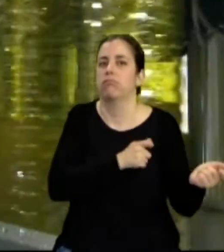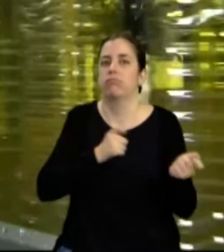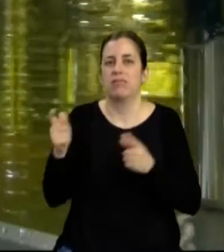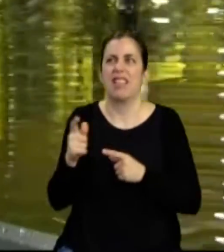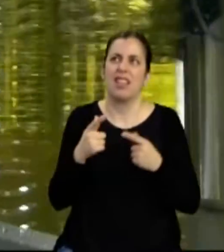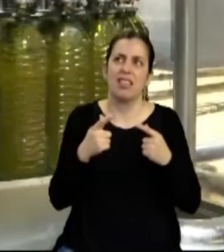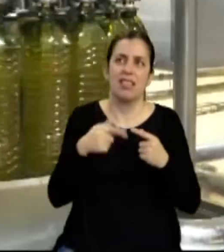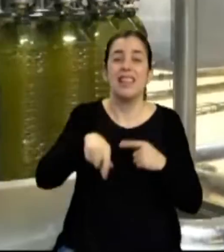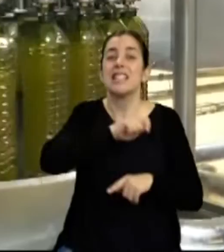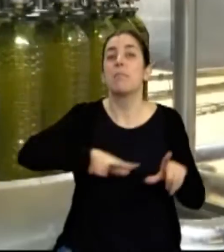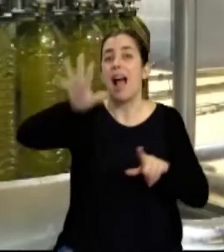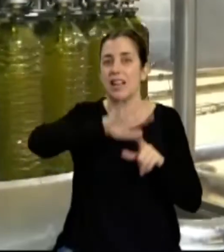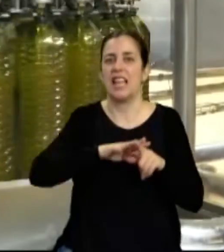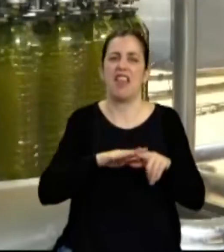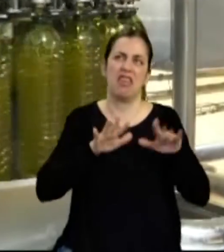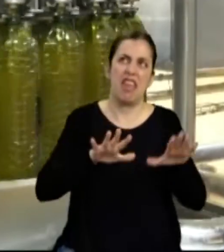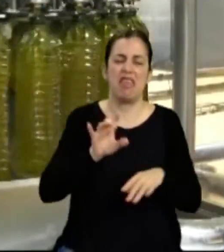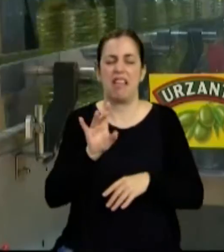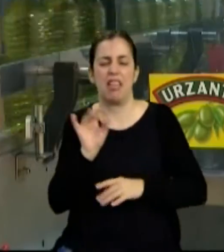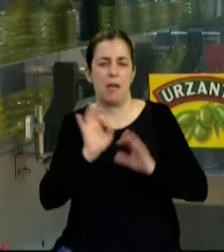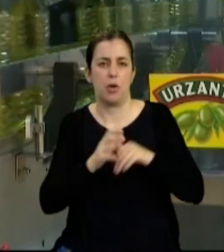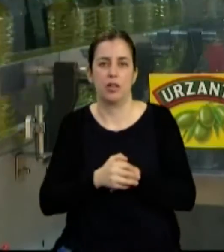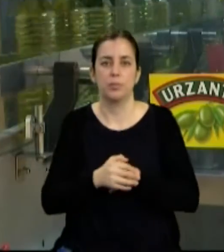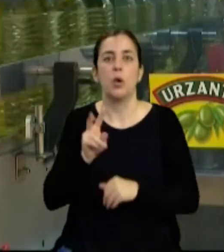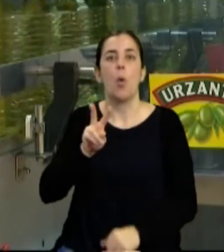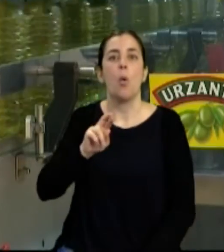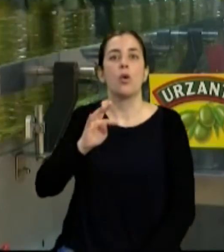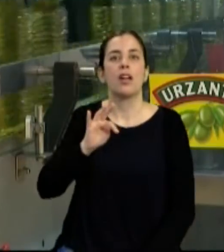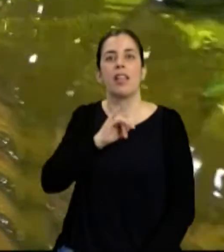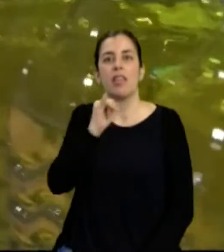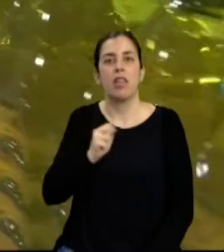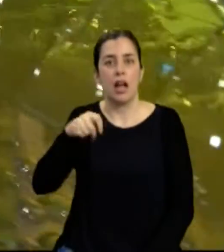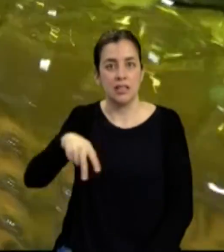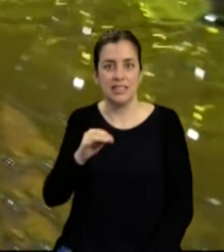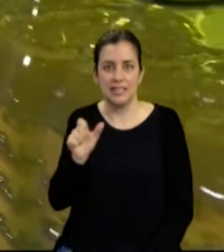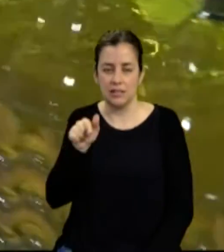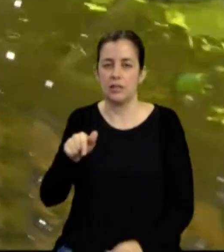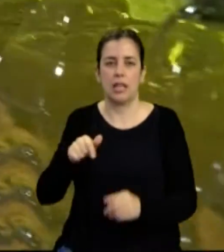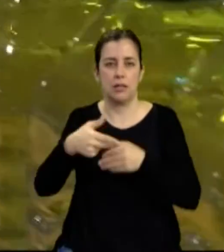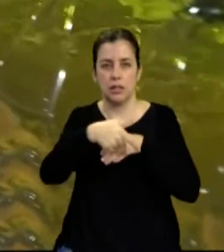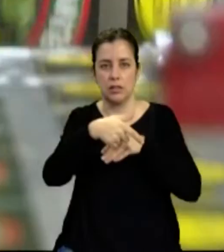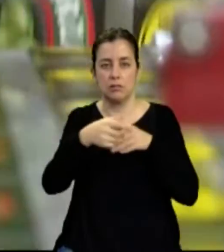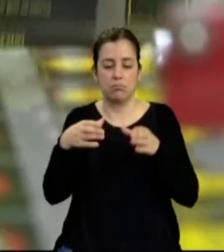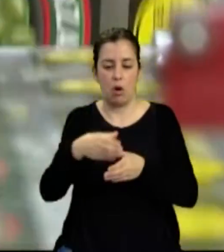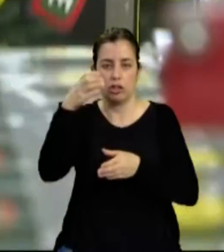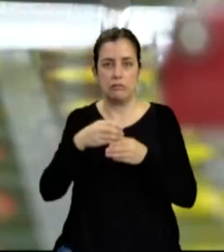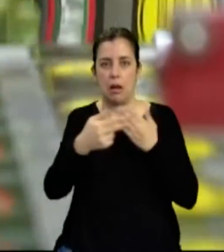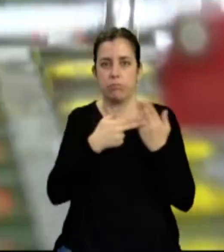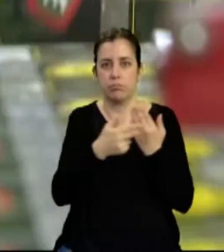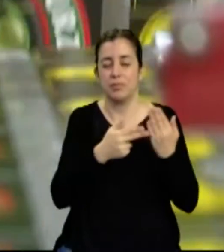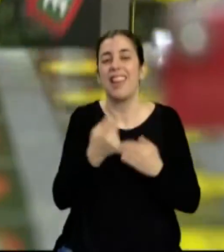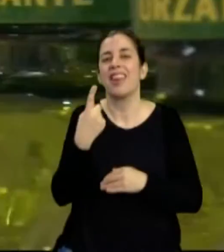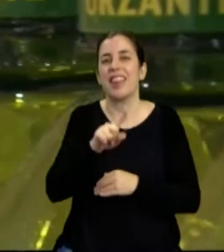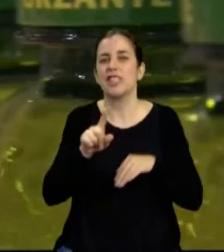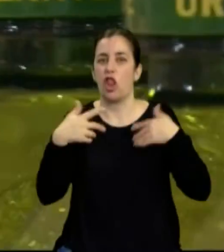de todo el aceite de España. Aceite Urzante está entre las 5 principales envasadoras de todo el país. Empaqueta más de 110 marcas, aunque solo 20